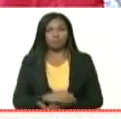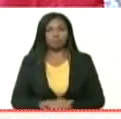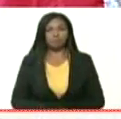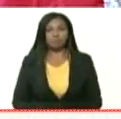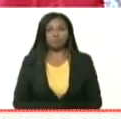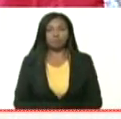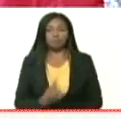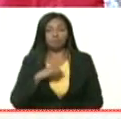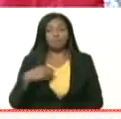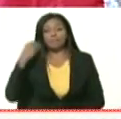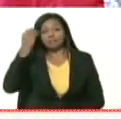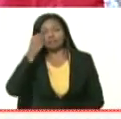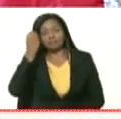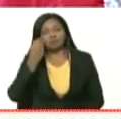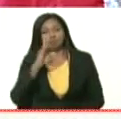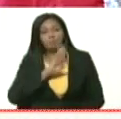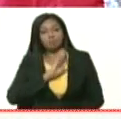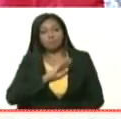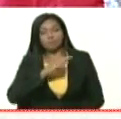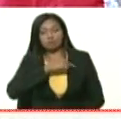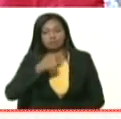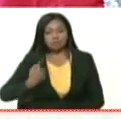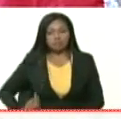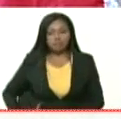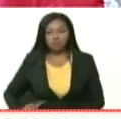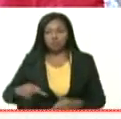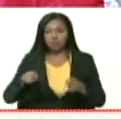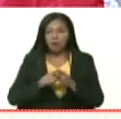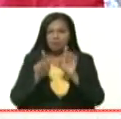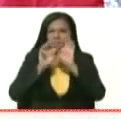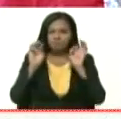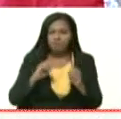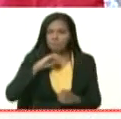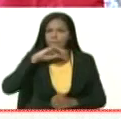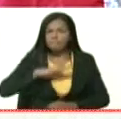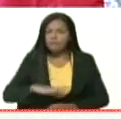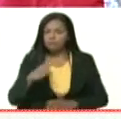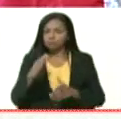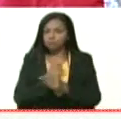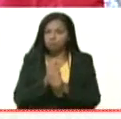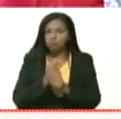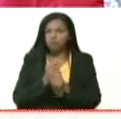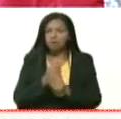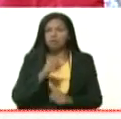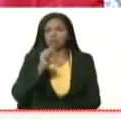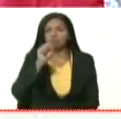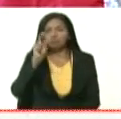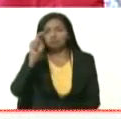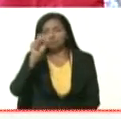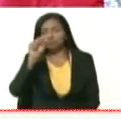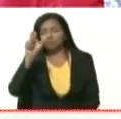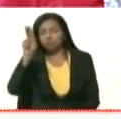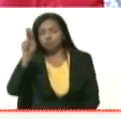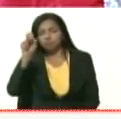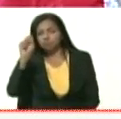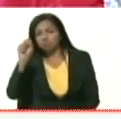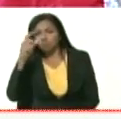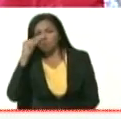con un pensamiento propio chino, milenario, tomado de Sun Tzu, para